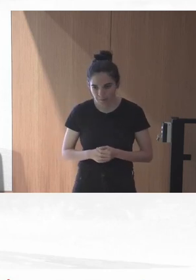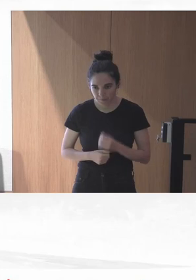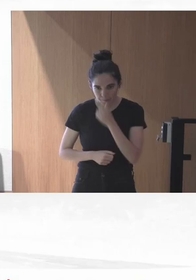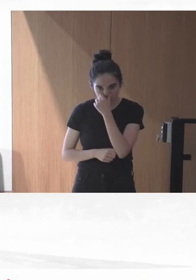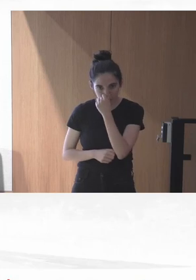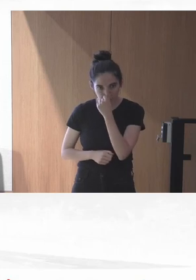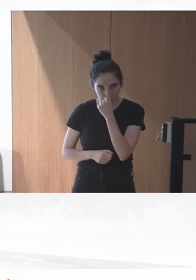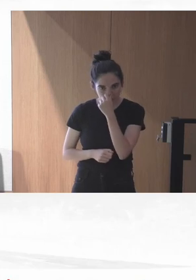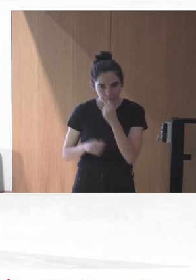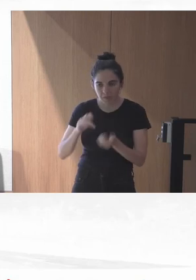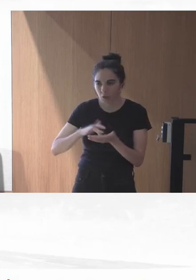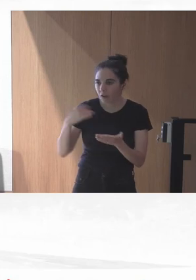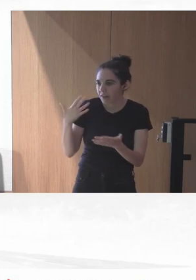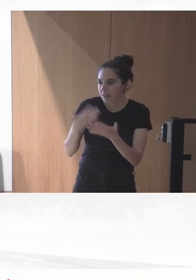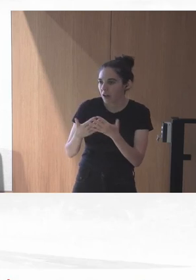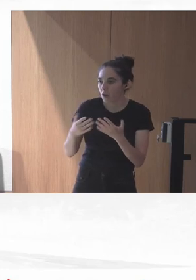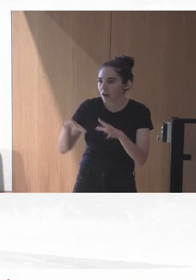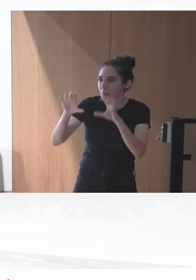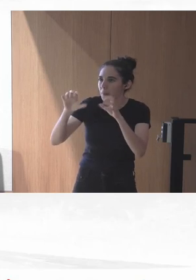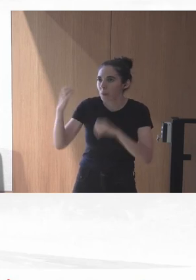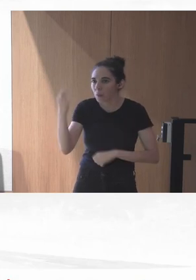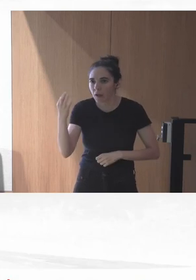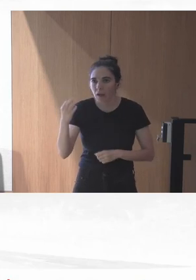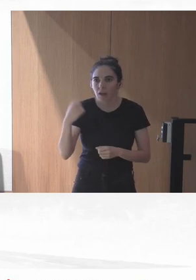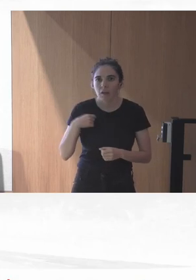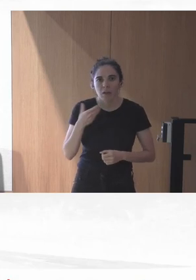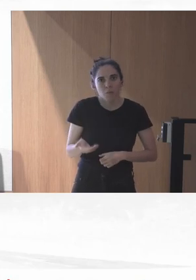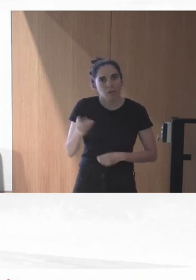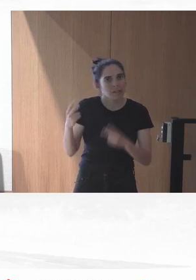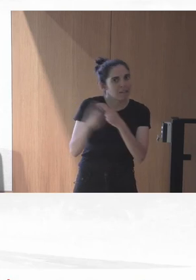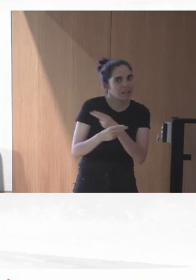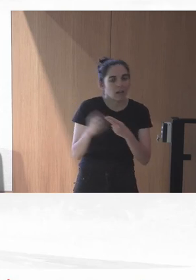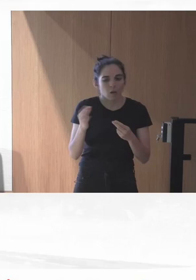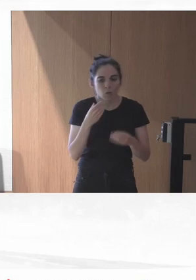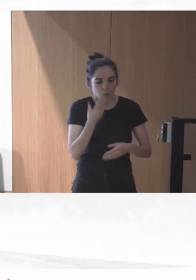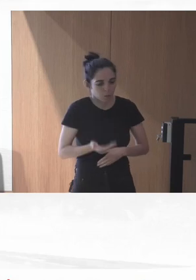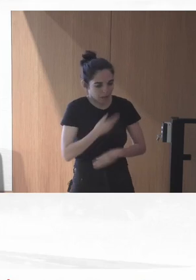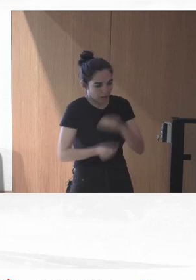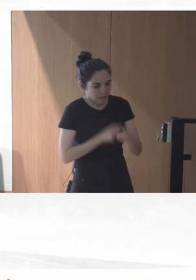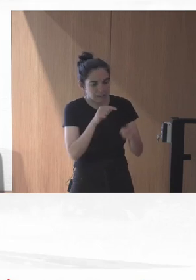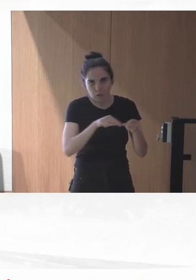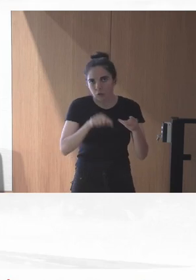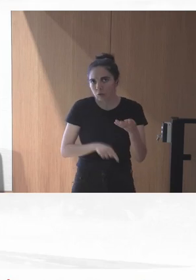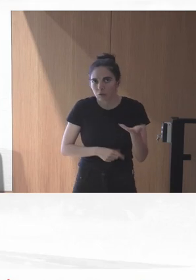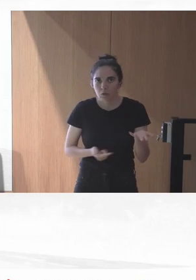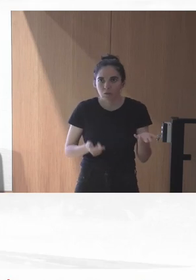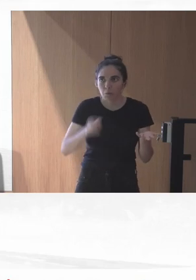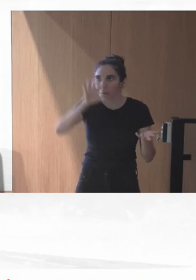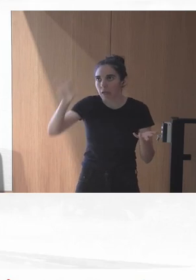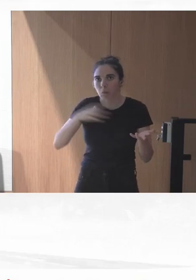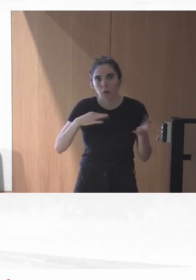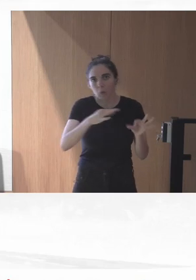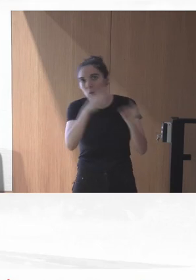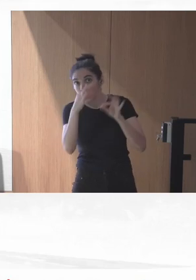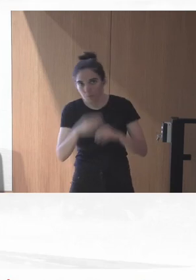¿Cuáles son las lecciones que has aprendido, ¿no? ¿Qué es importante evitar o a lo mejor qué es importante hacer o qué podrían hacer en otros países